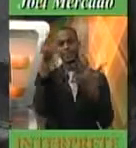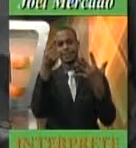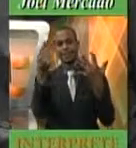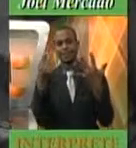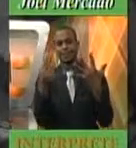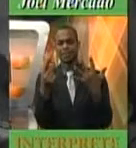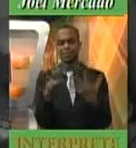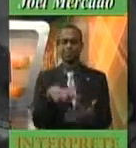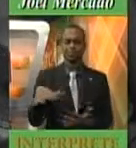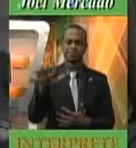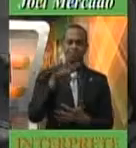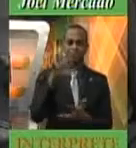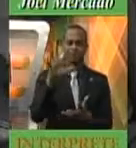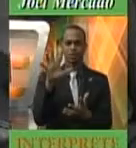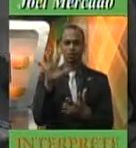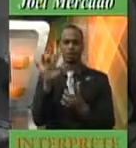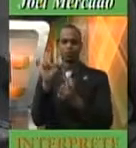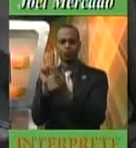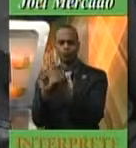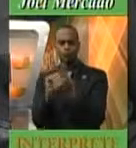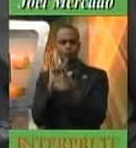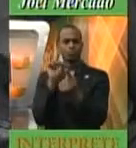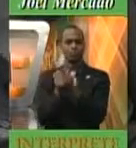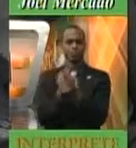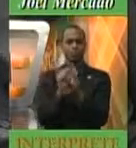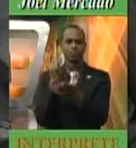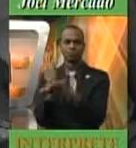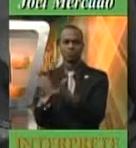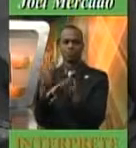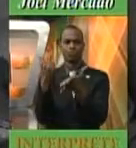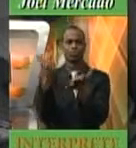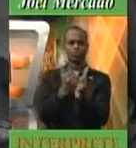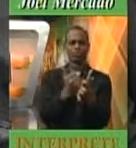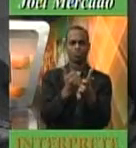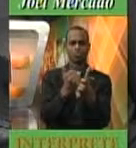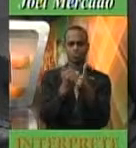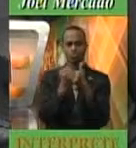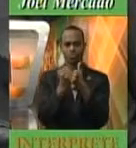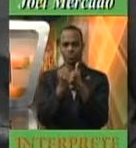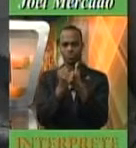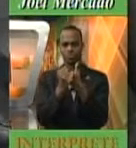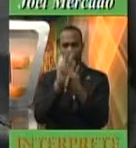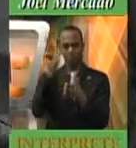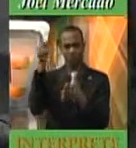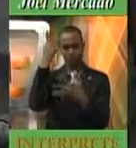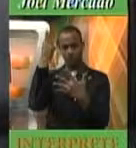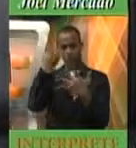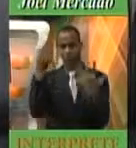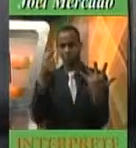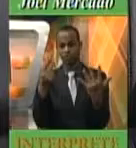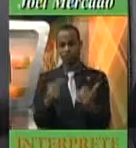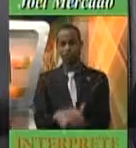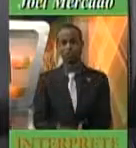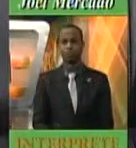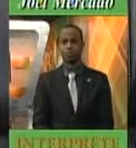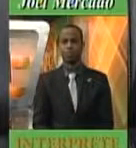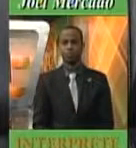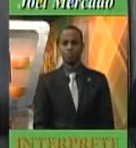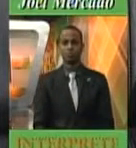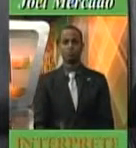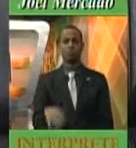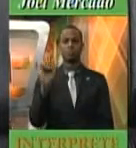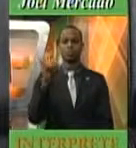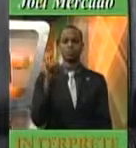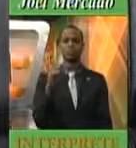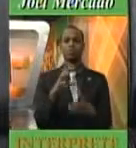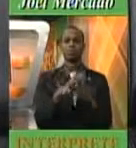de alguna manera, tocar con esta vara solidaria de la política pública? Mira, ahora, a propósito de